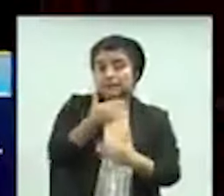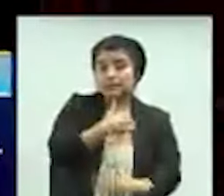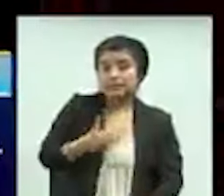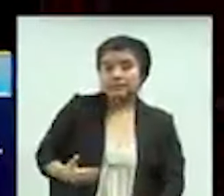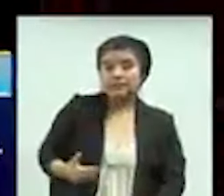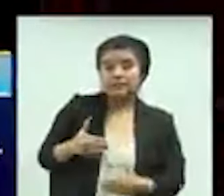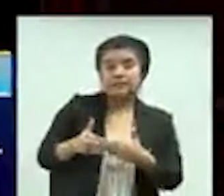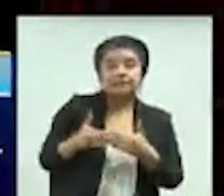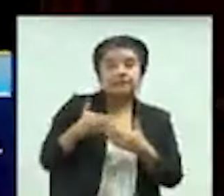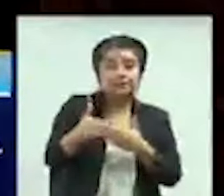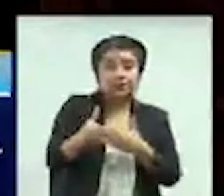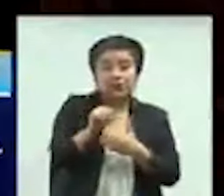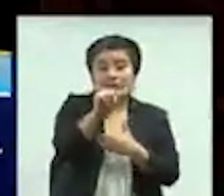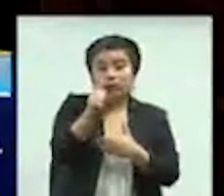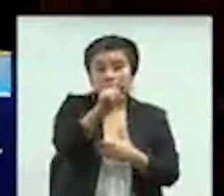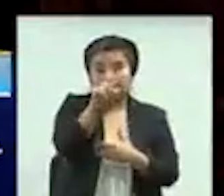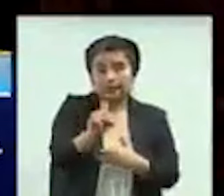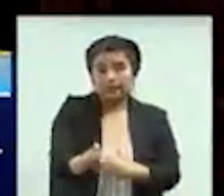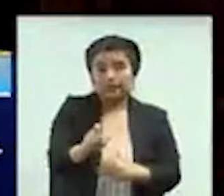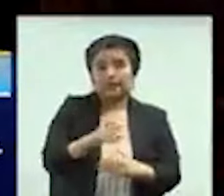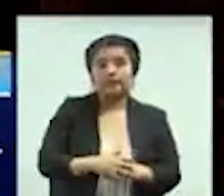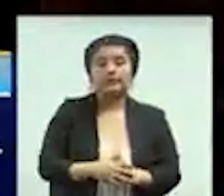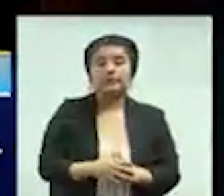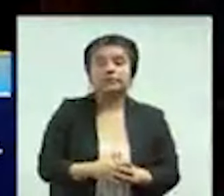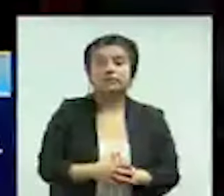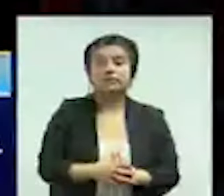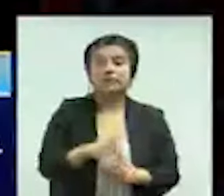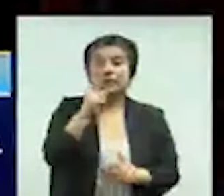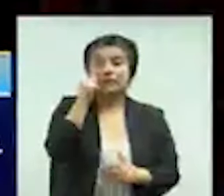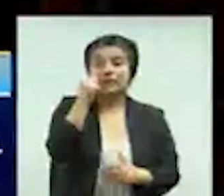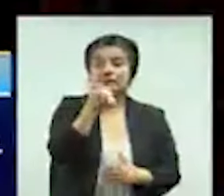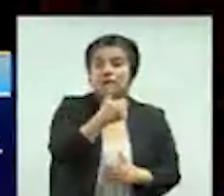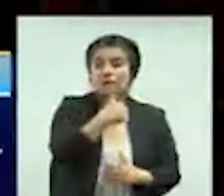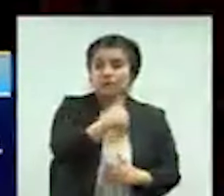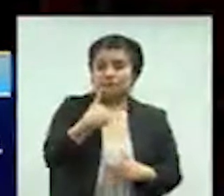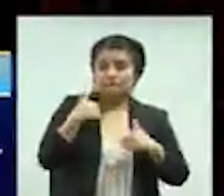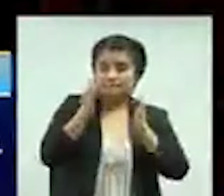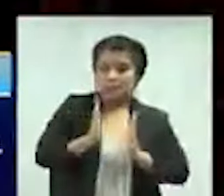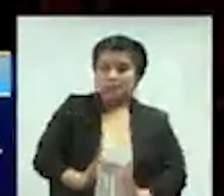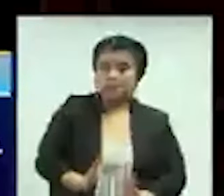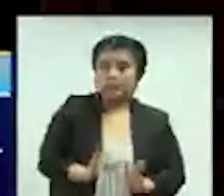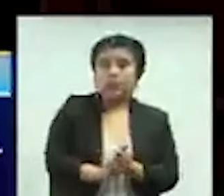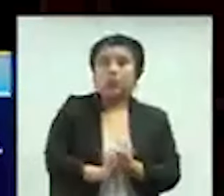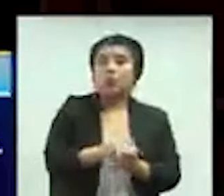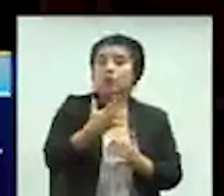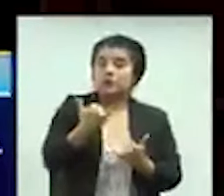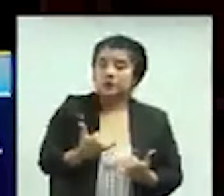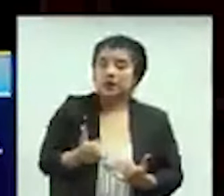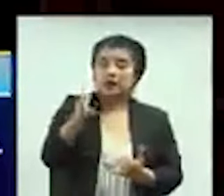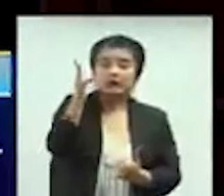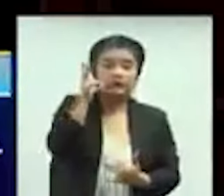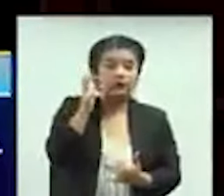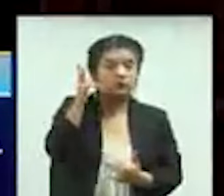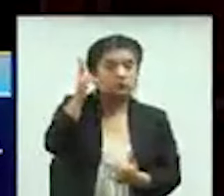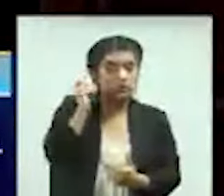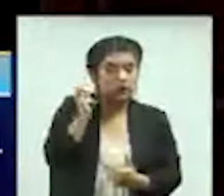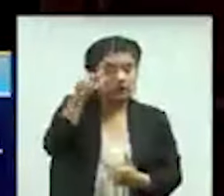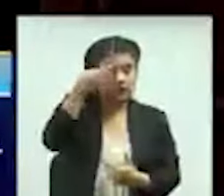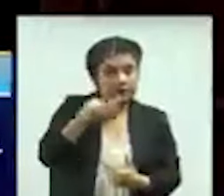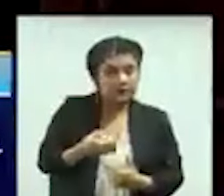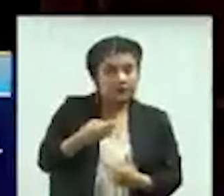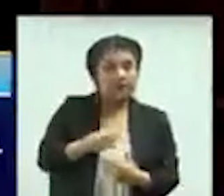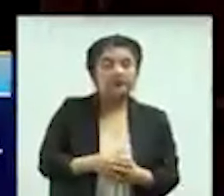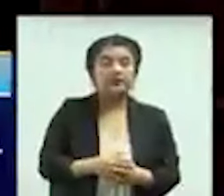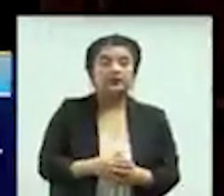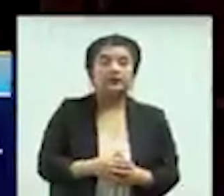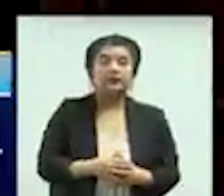presidente. Procederé a la siguiente pregunta. Señor ministro, habiendo escuchado